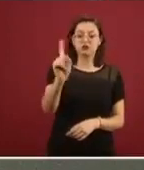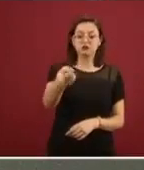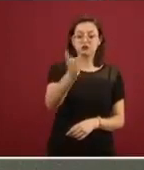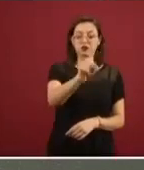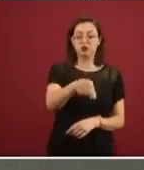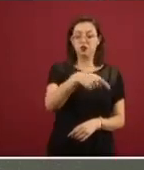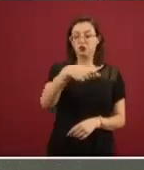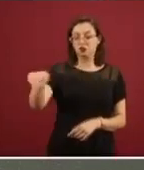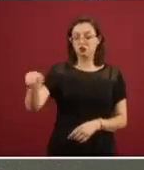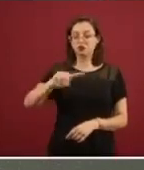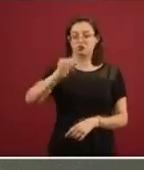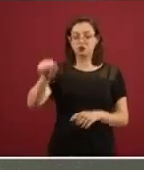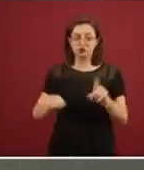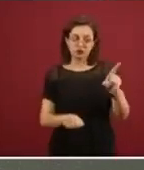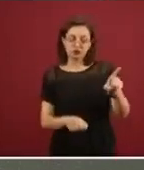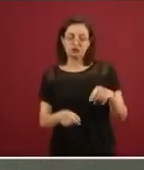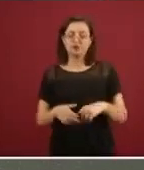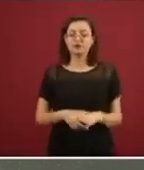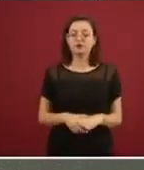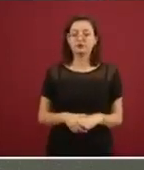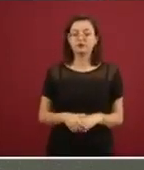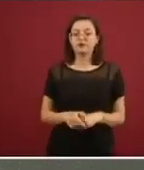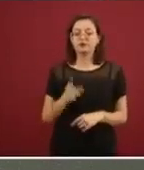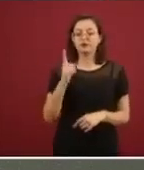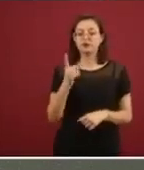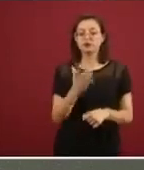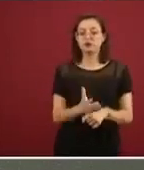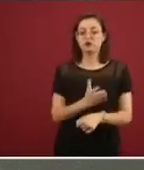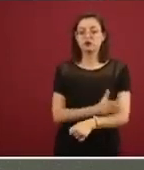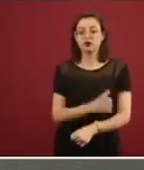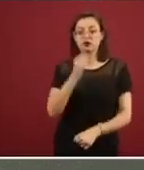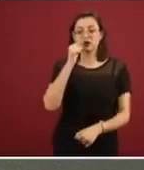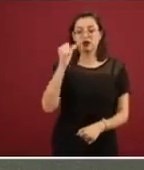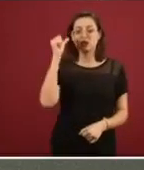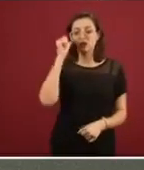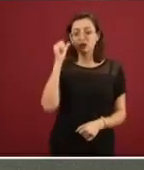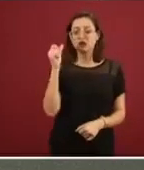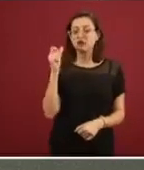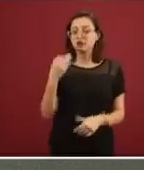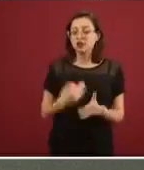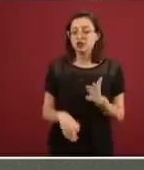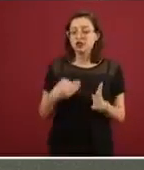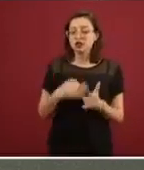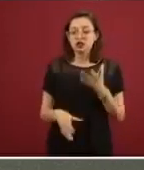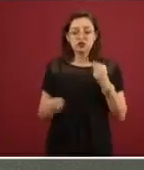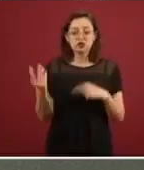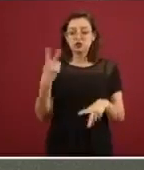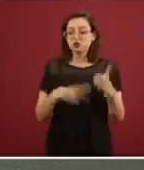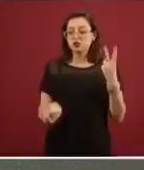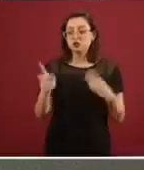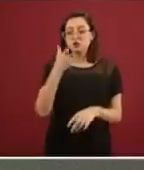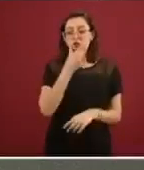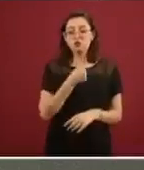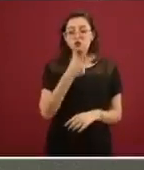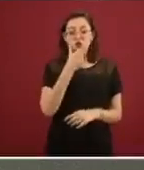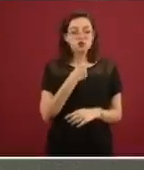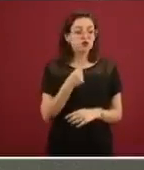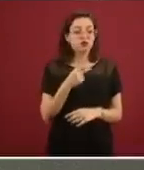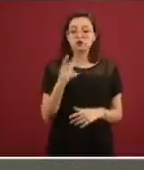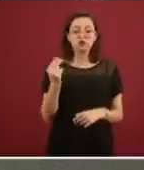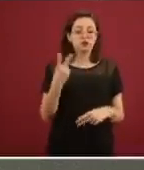primera línea, y luego nos vamos acá a esta línea. Pero había un colega que quedó pendiente ayer, pero creo que no vino hoy. No, era un hombre, pero no